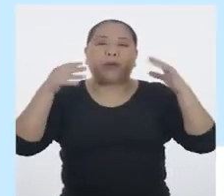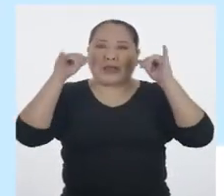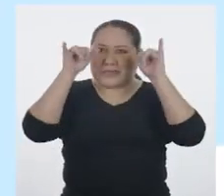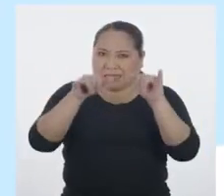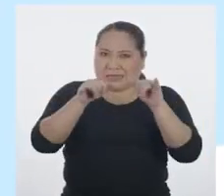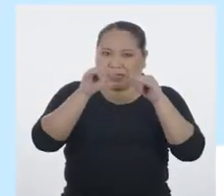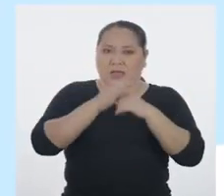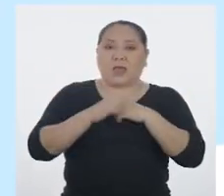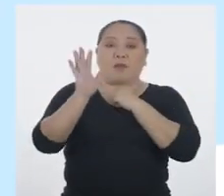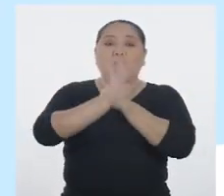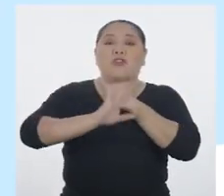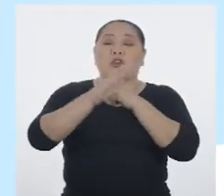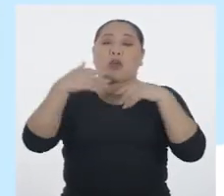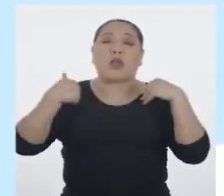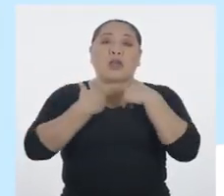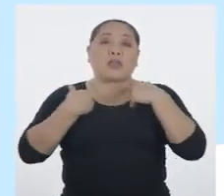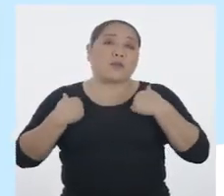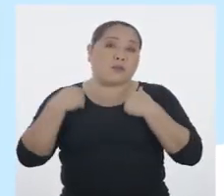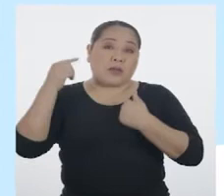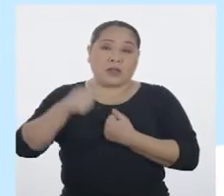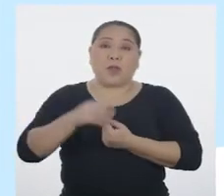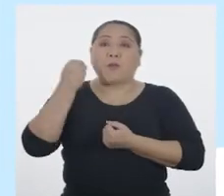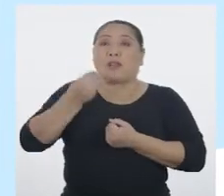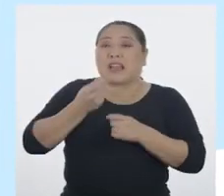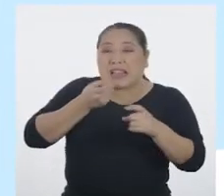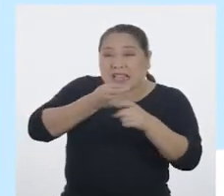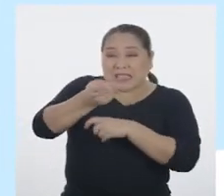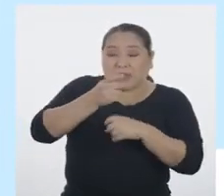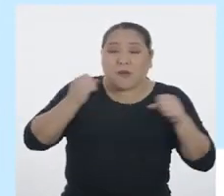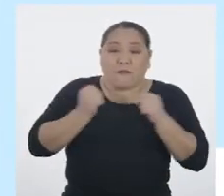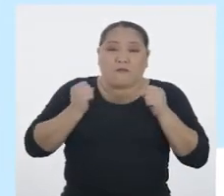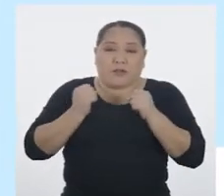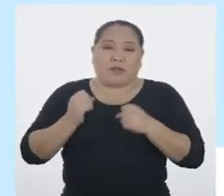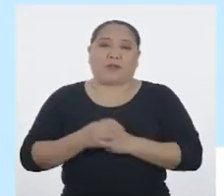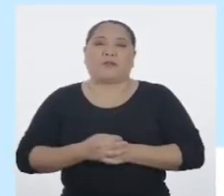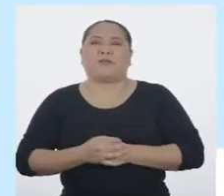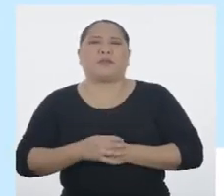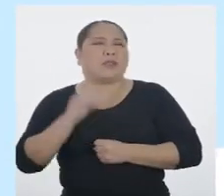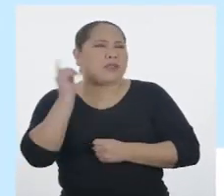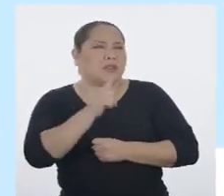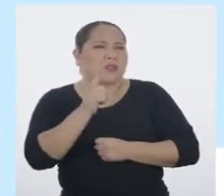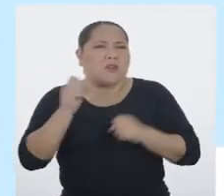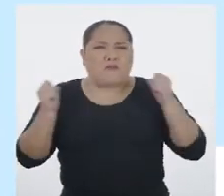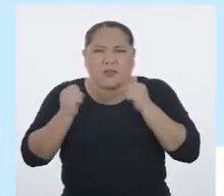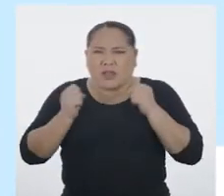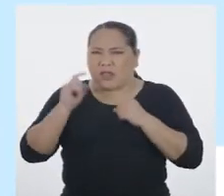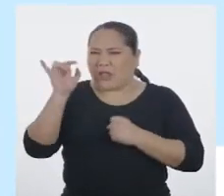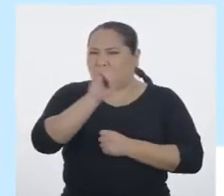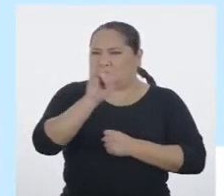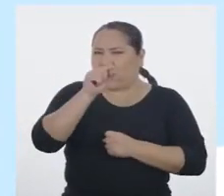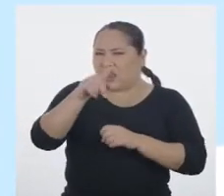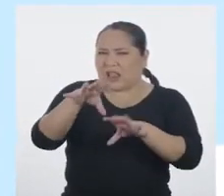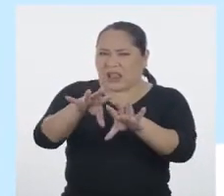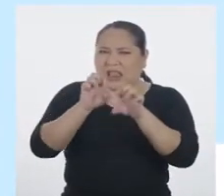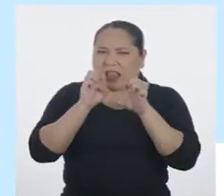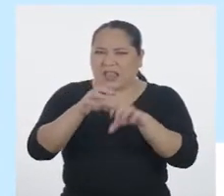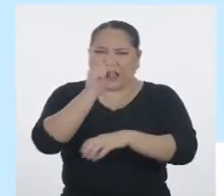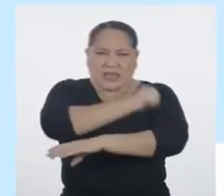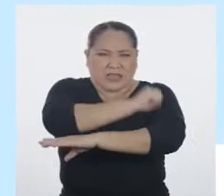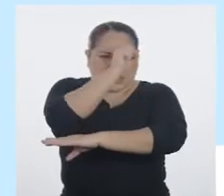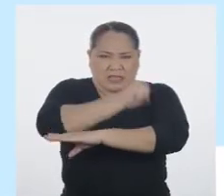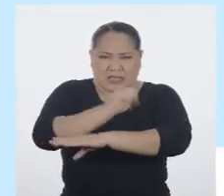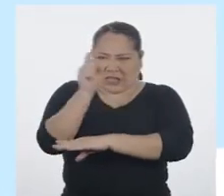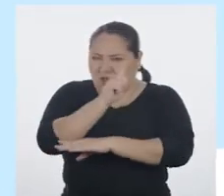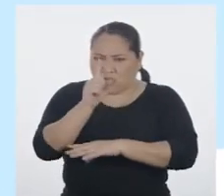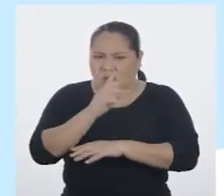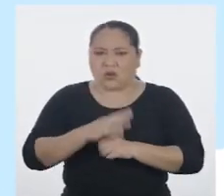viento. Y debemos proteger a nuestros animalitos porque les puede afectar el frío. ¿Y eso del friaje no es lo mismo que las heladas y